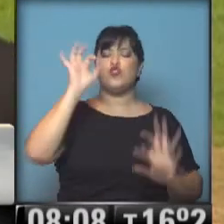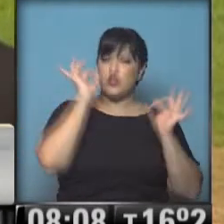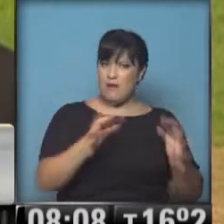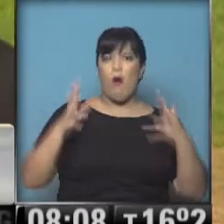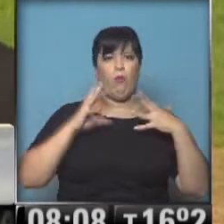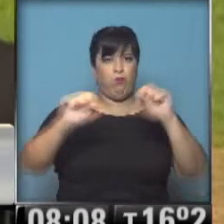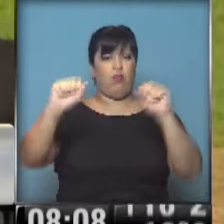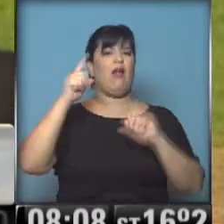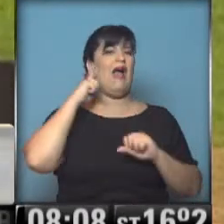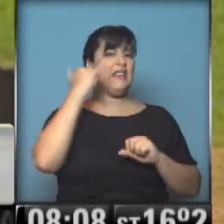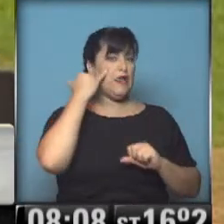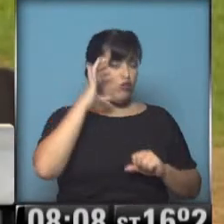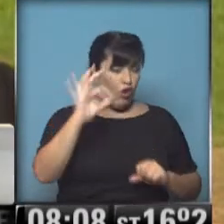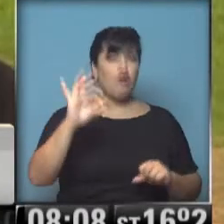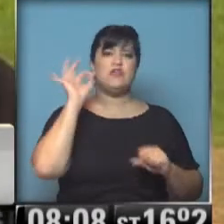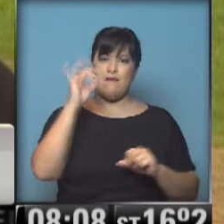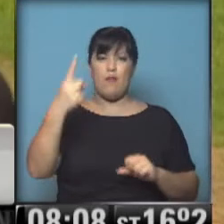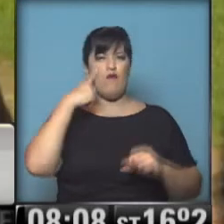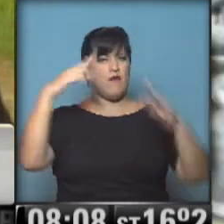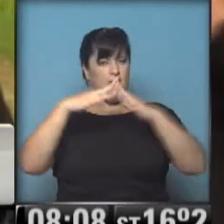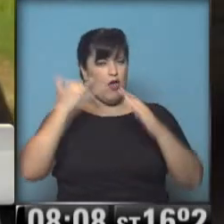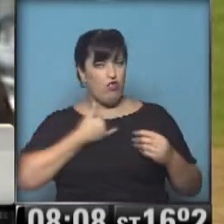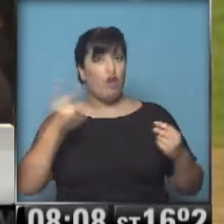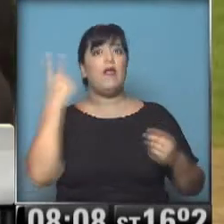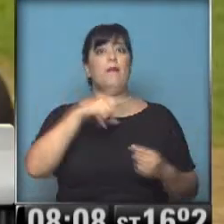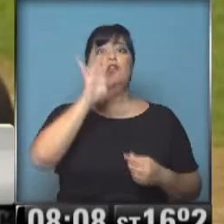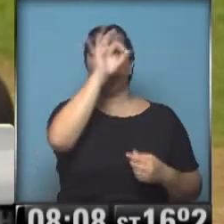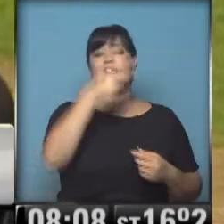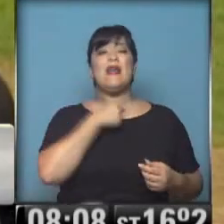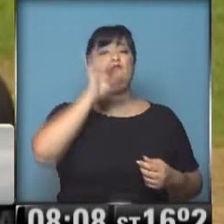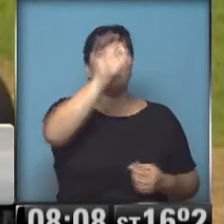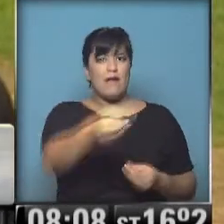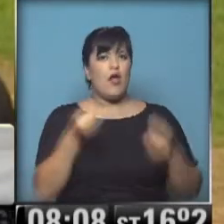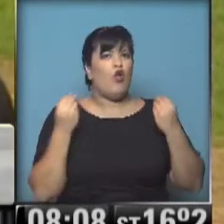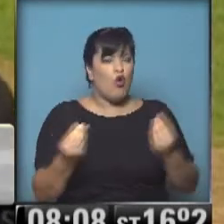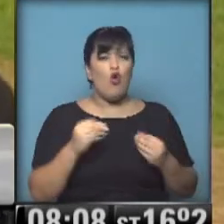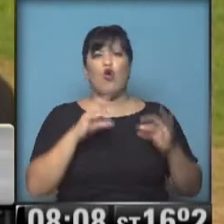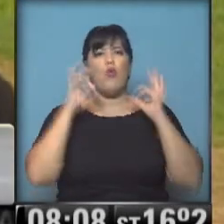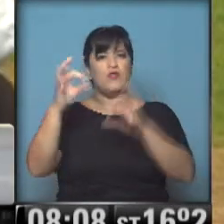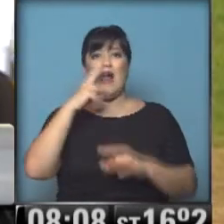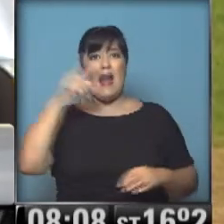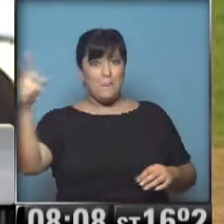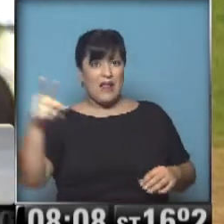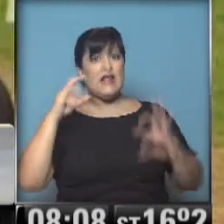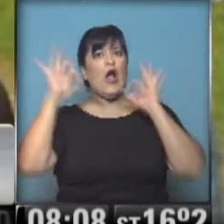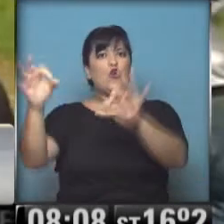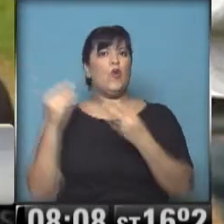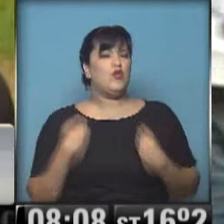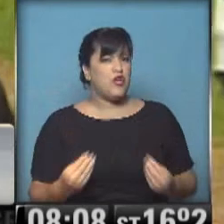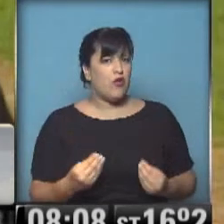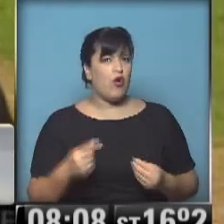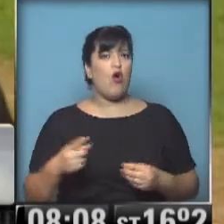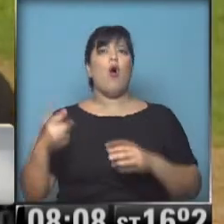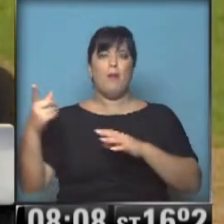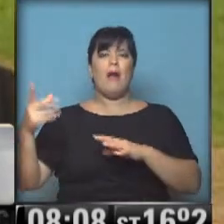donde vive todo se ha recuperado su identidad pero queremos saber cómo llegó de la cacha en la ciudad de la plata en lisandro olmos a la ciudad de